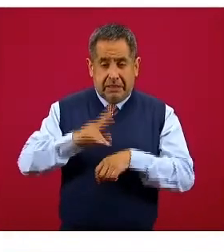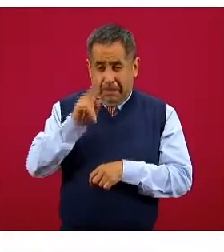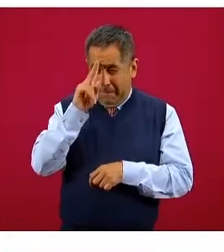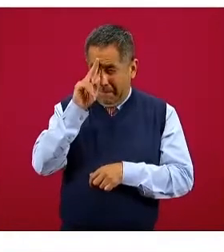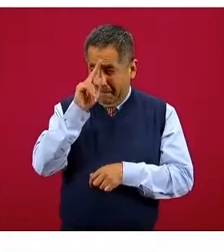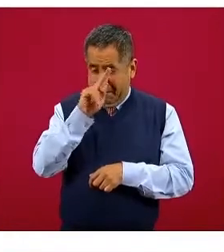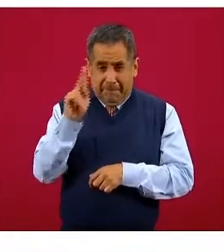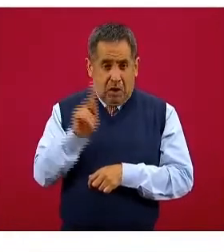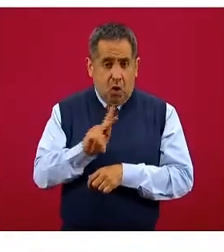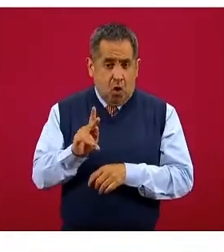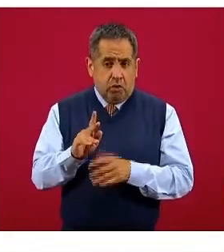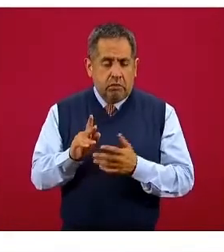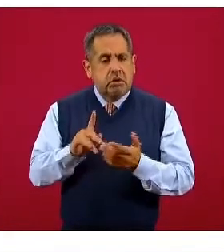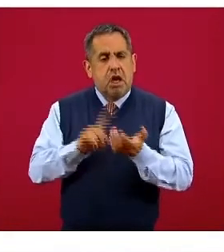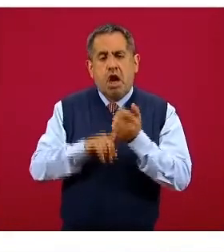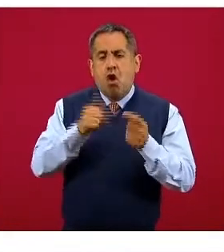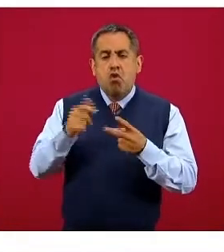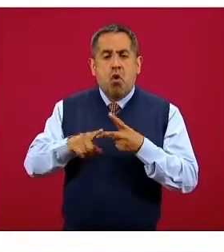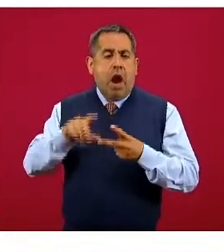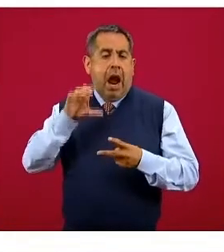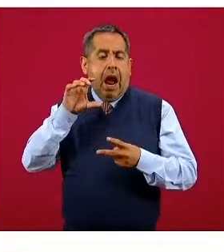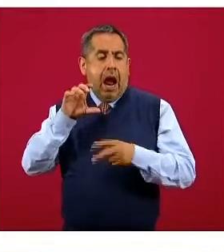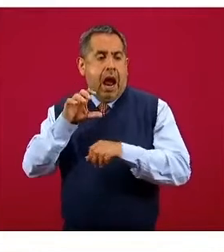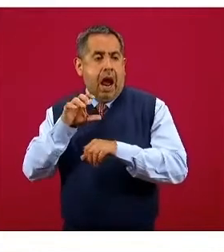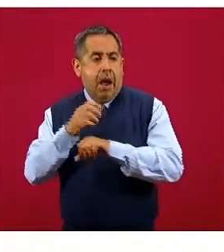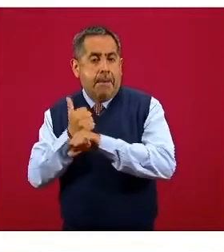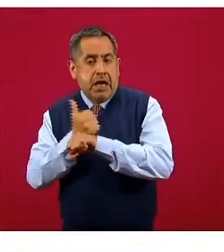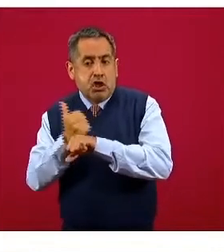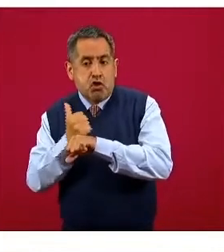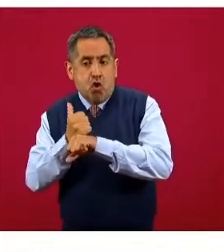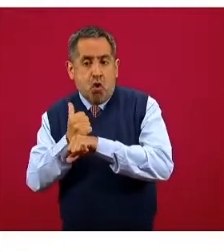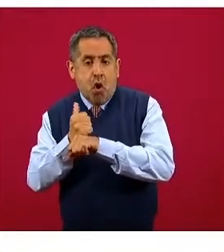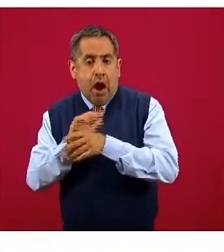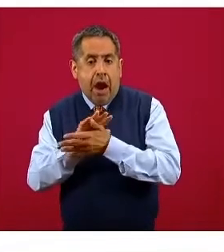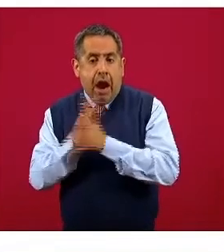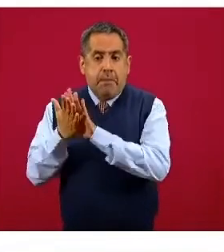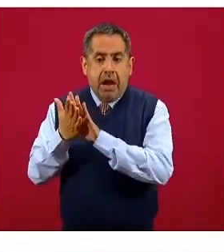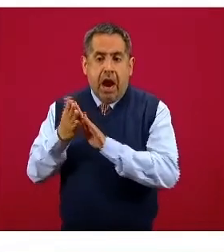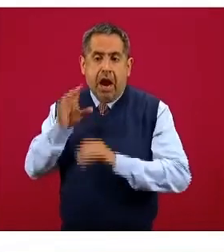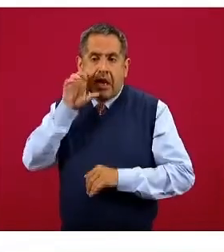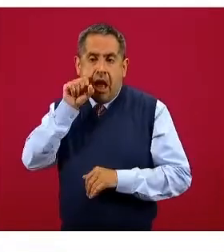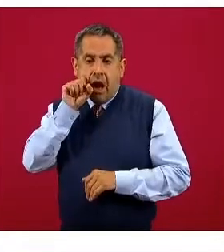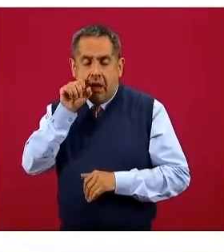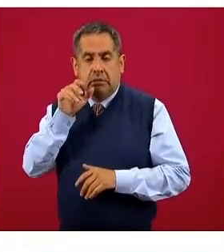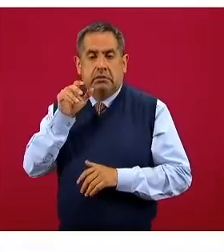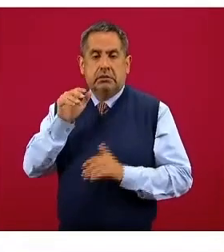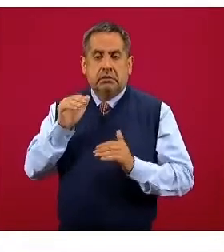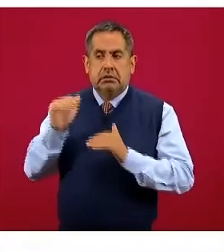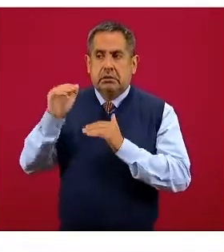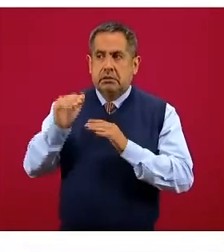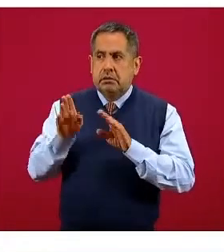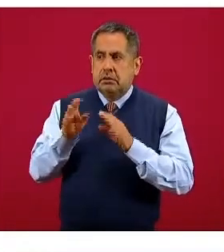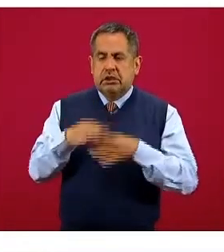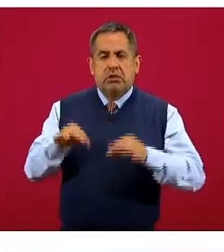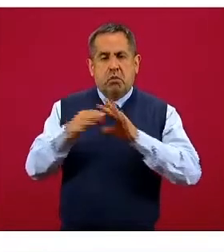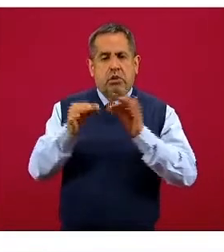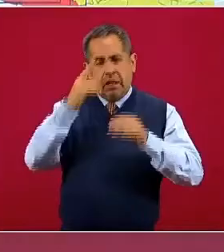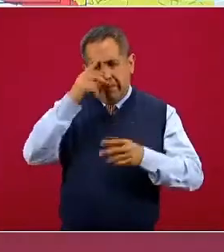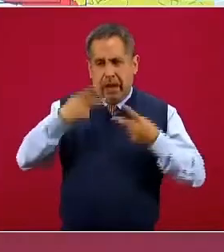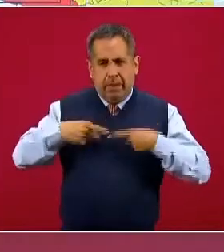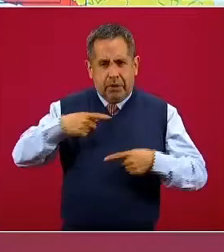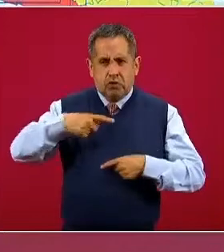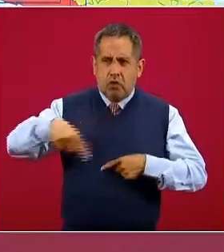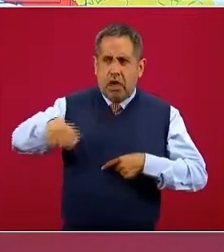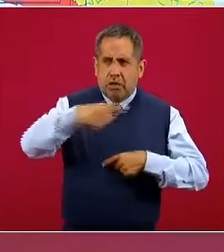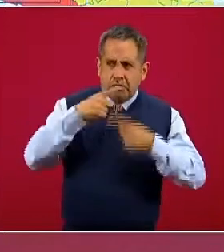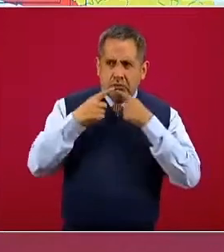y otras que, habiendo estado en amarillo, subieron al color naranja. Entonces es importante para las personas que nos